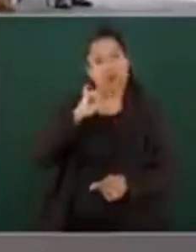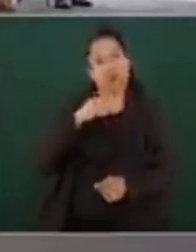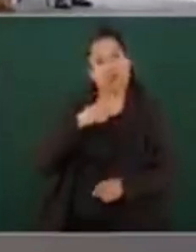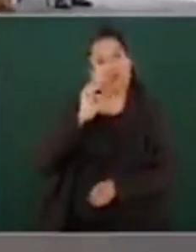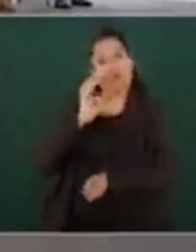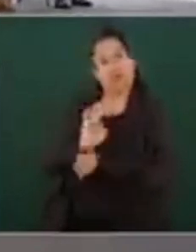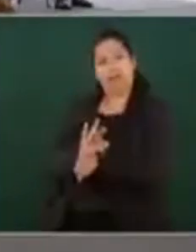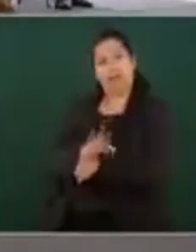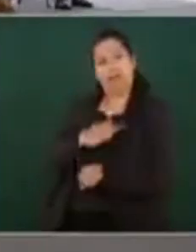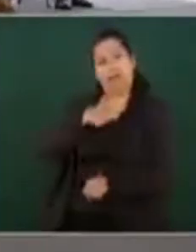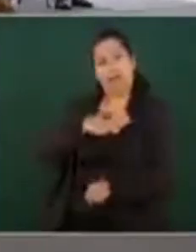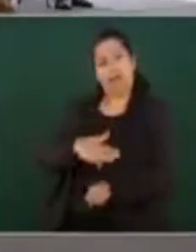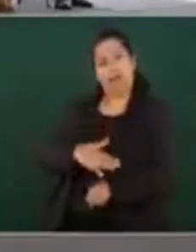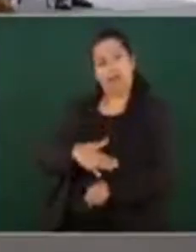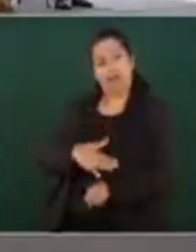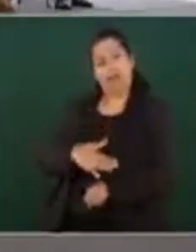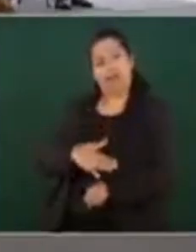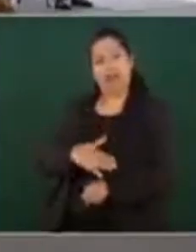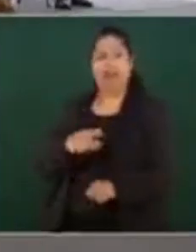defensores